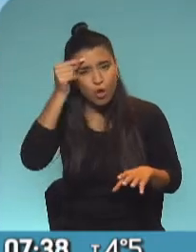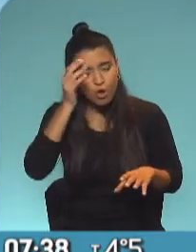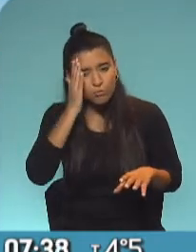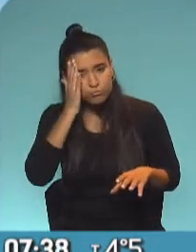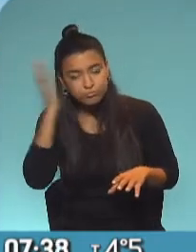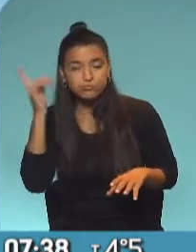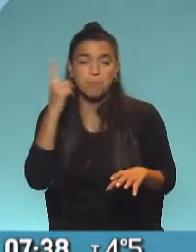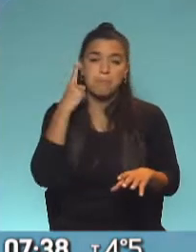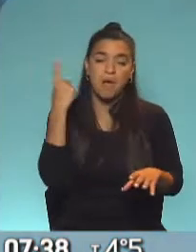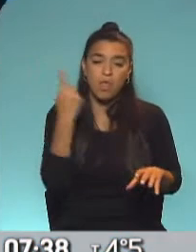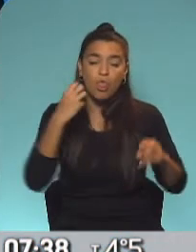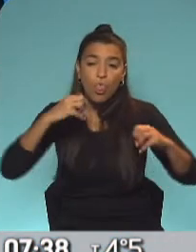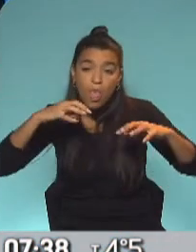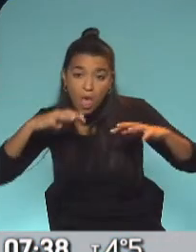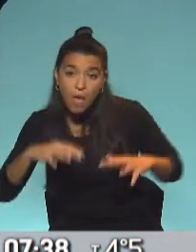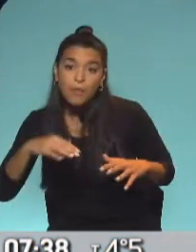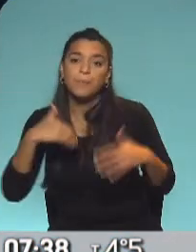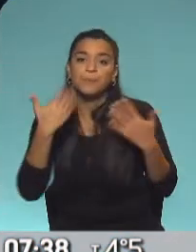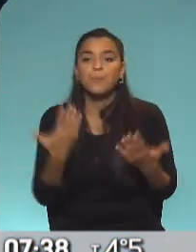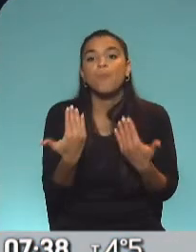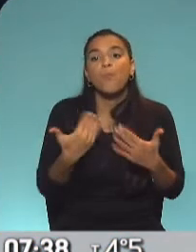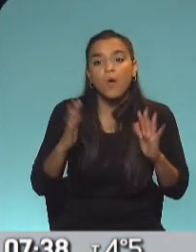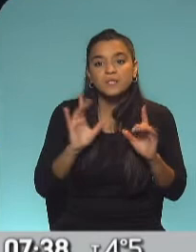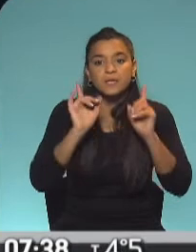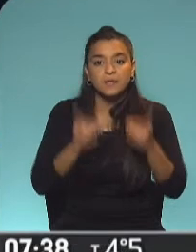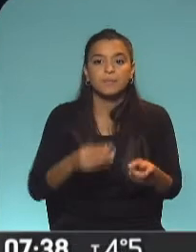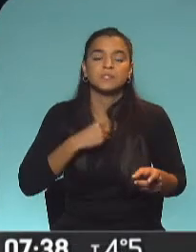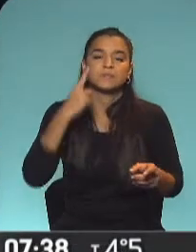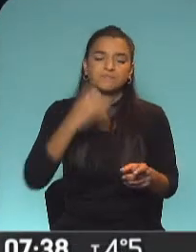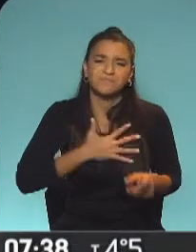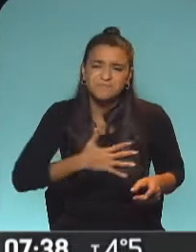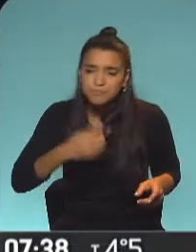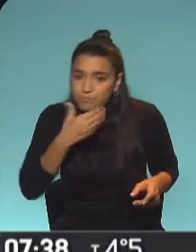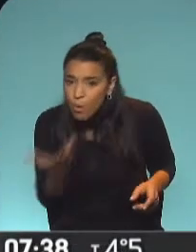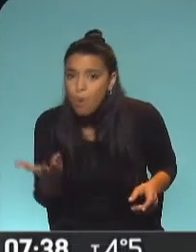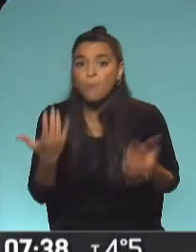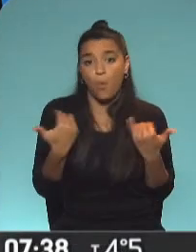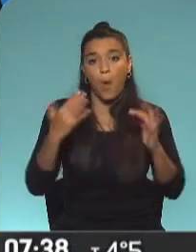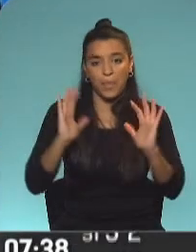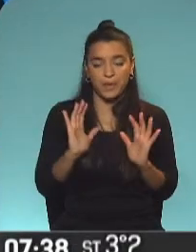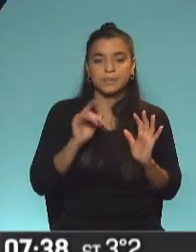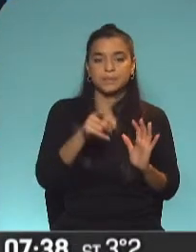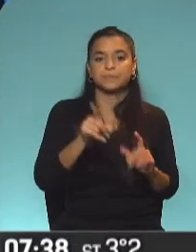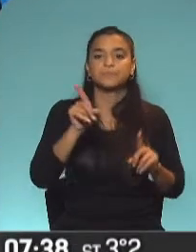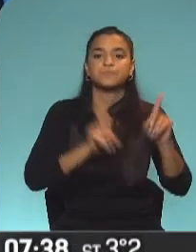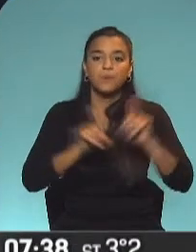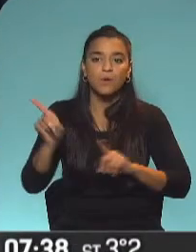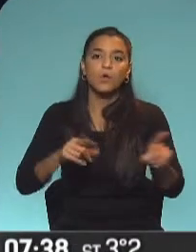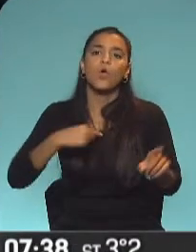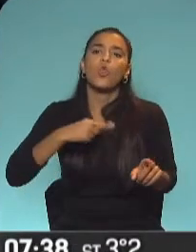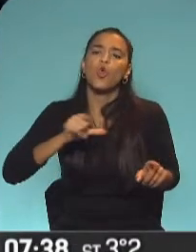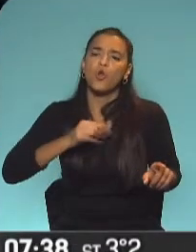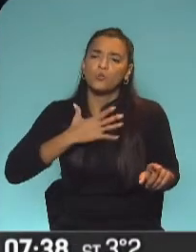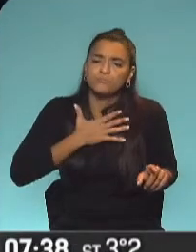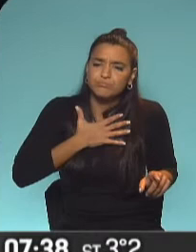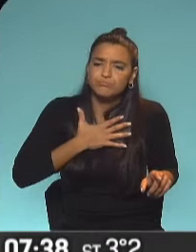da mareos, da debilidad, y también puede ir acompañado por síntomas como náuseas y vómitos, en algunos casos dolor agudo de pecho.